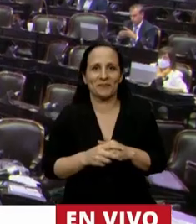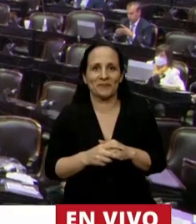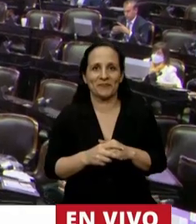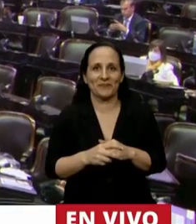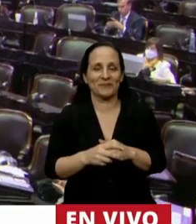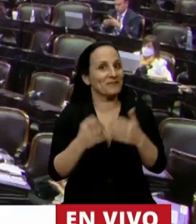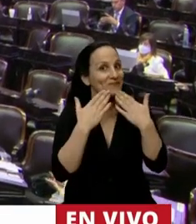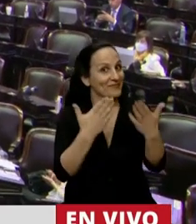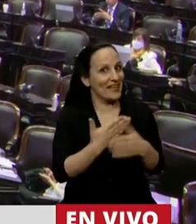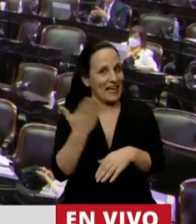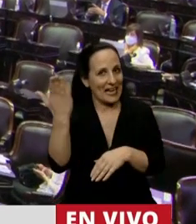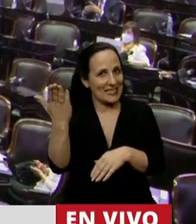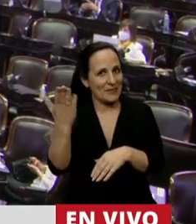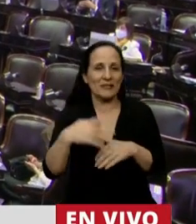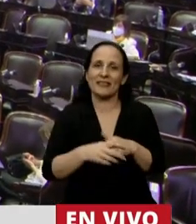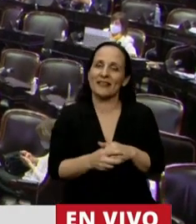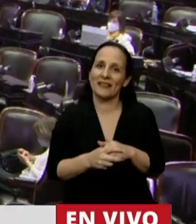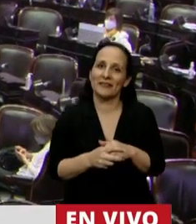Gracias, Presidente.